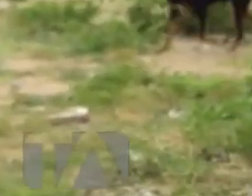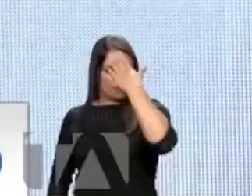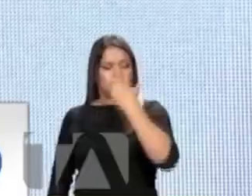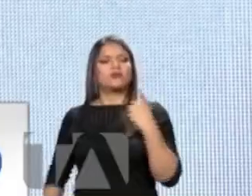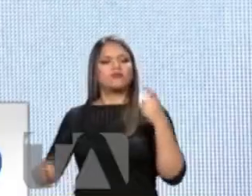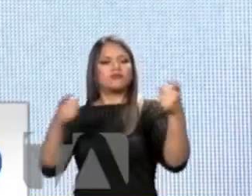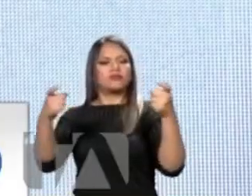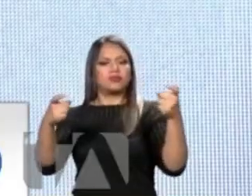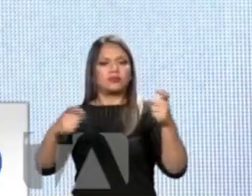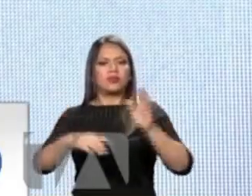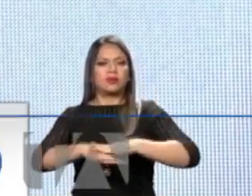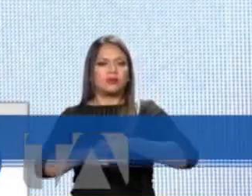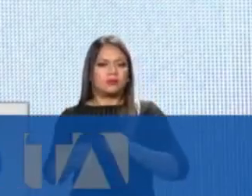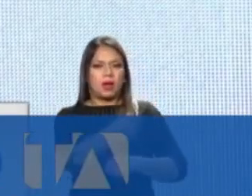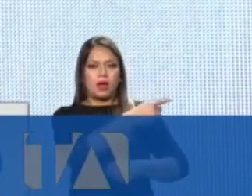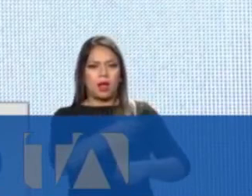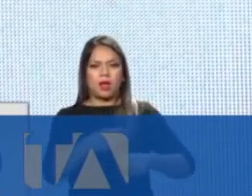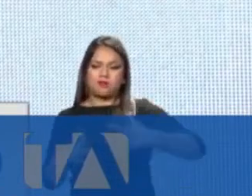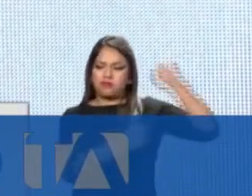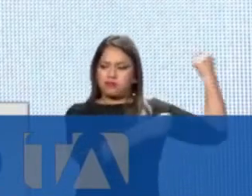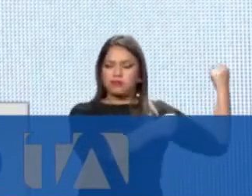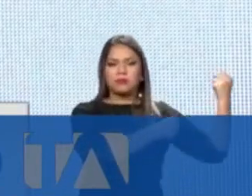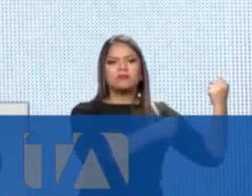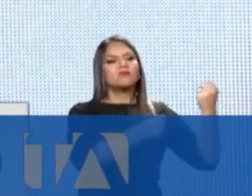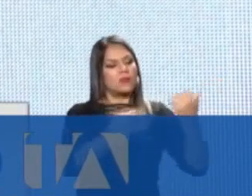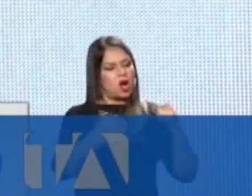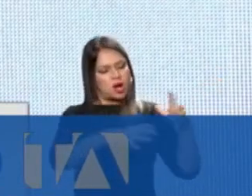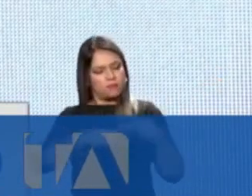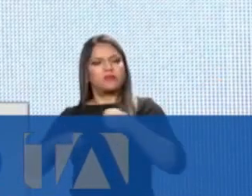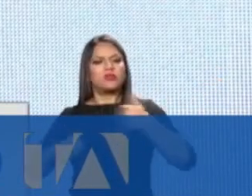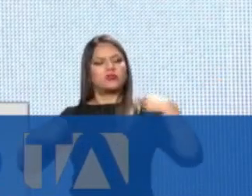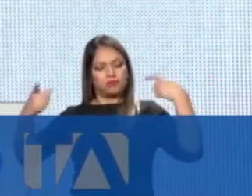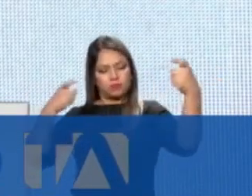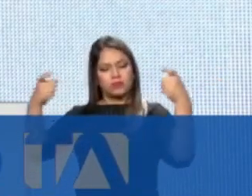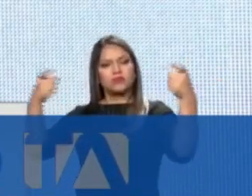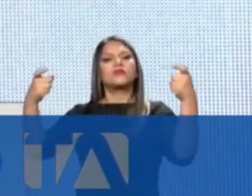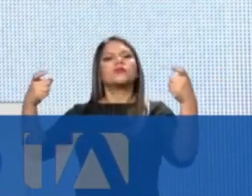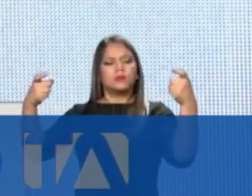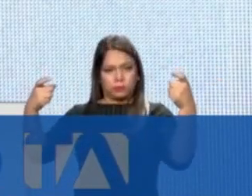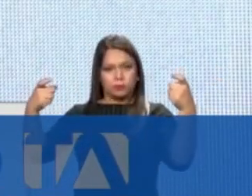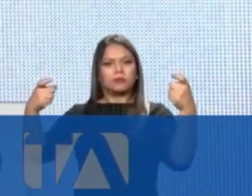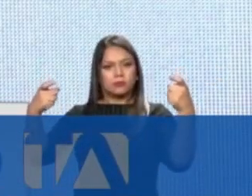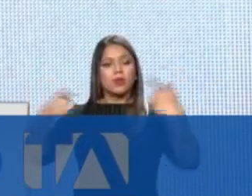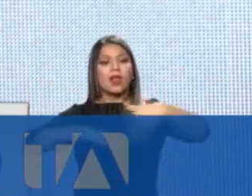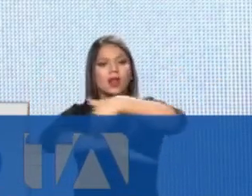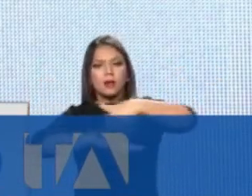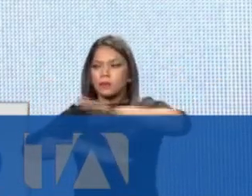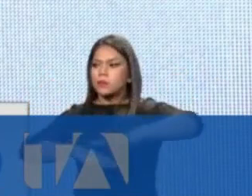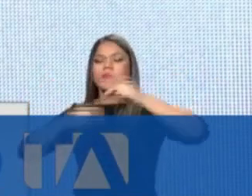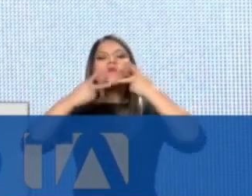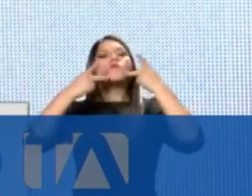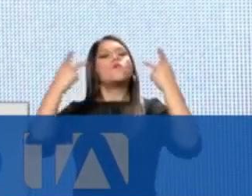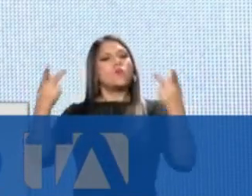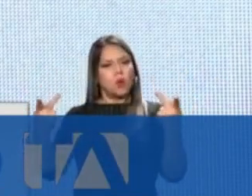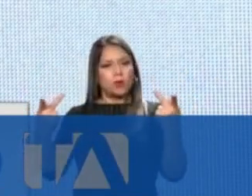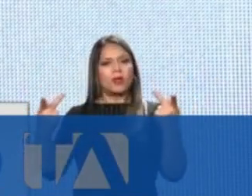espacios retomar el control de las cárceles de las de las vías espacios públicos y sobre